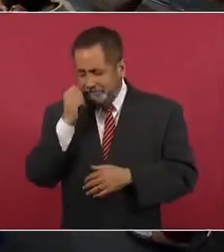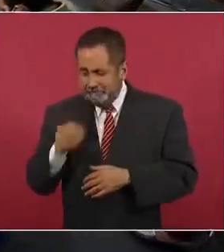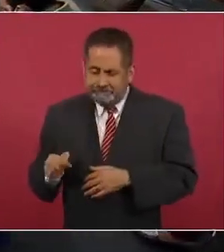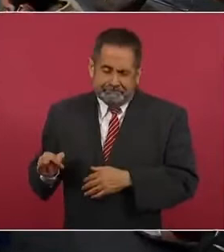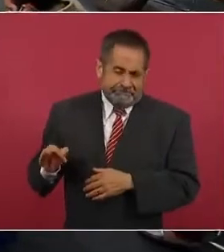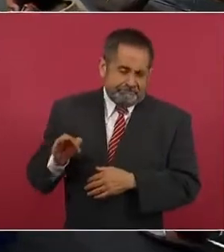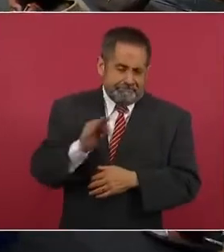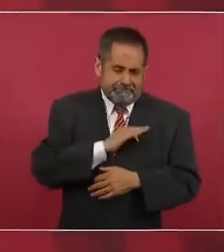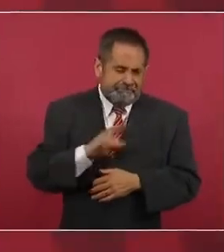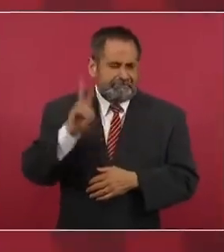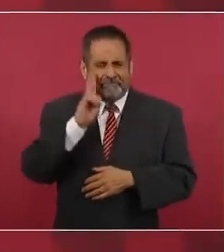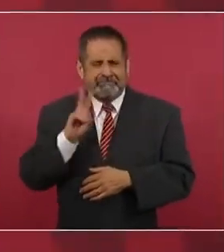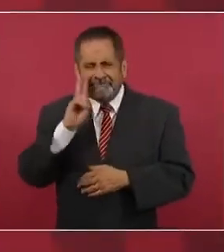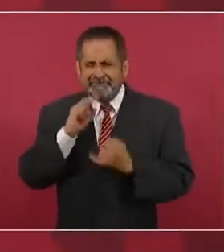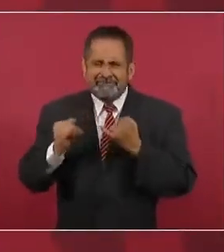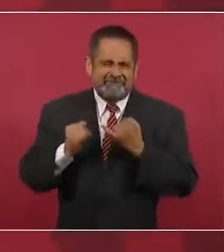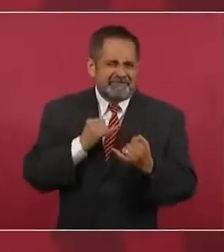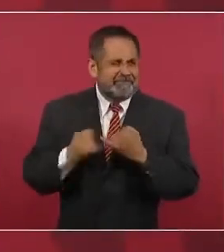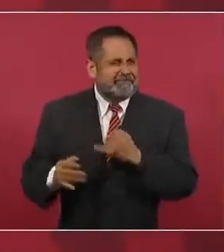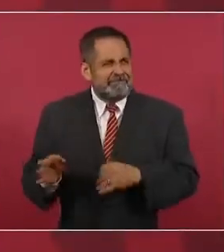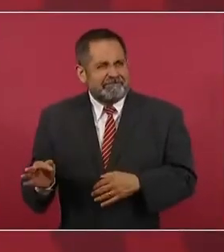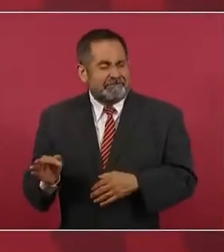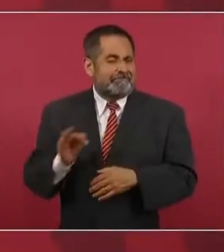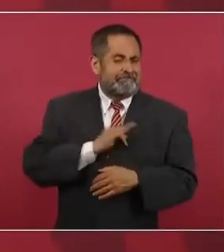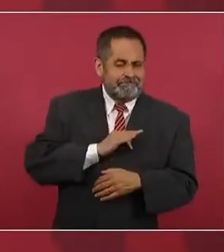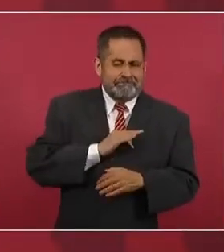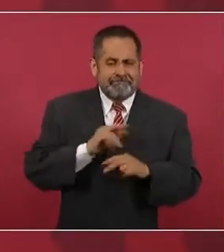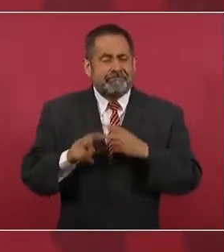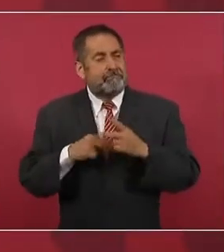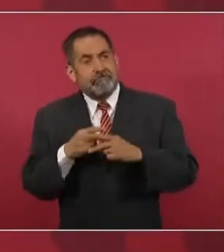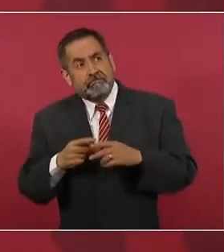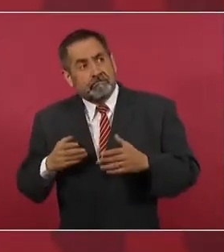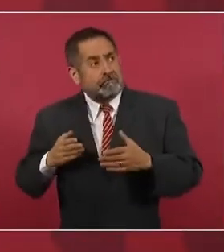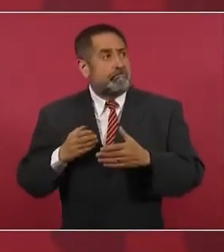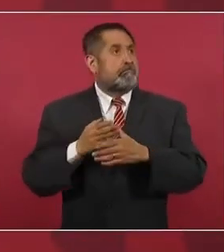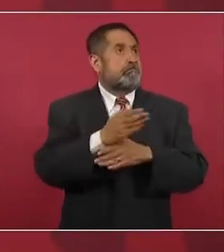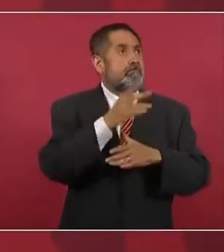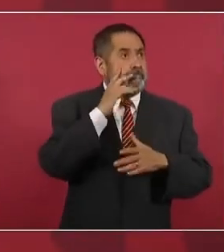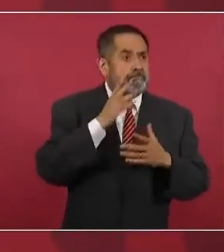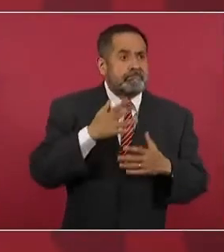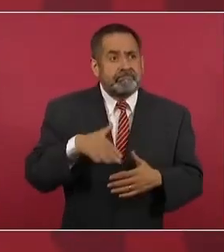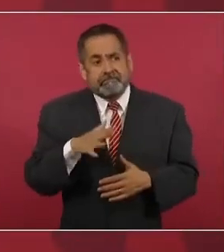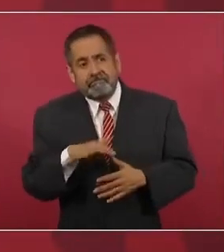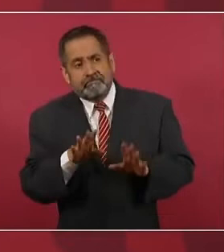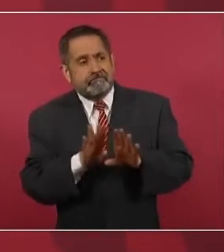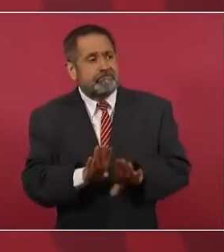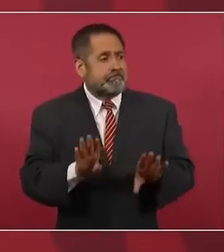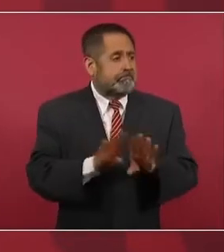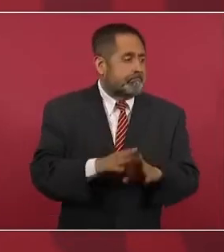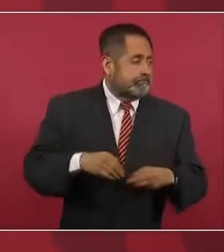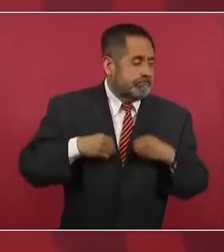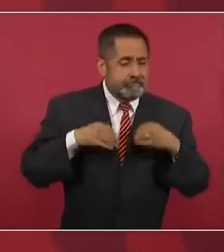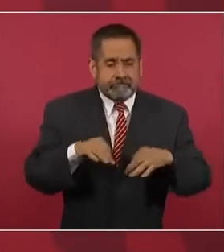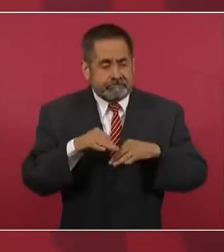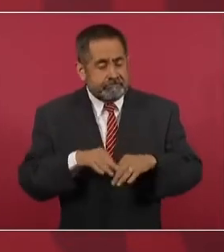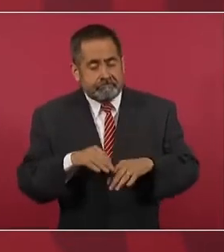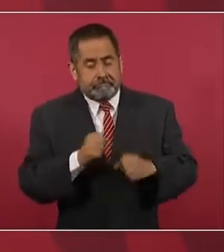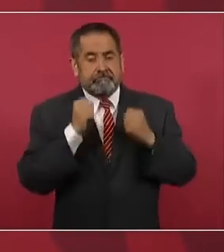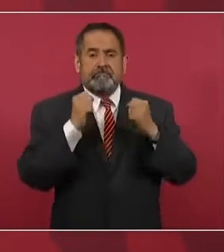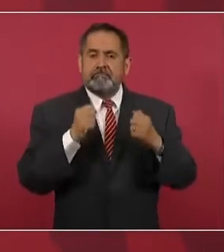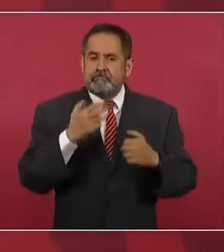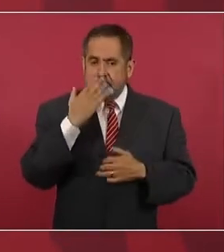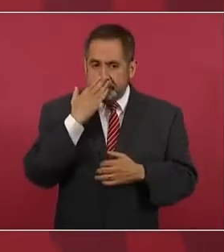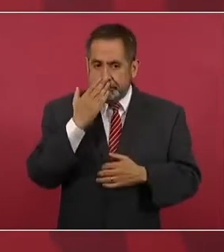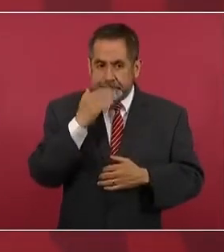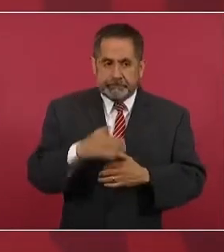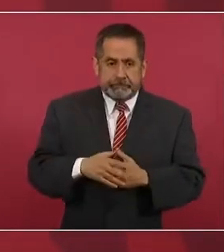arriesgándolo todo a buscar mejores condiciones de vida, de trabajo, porque